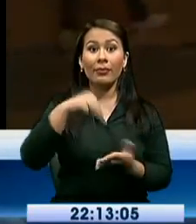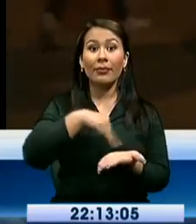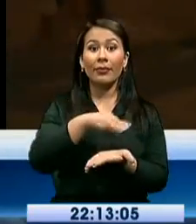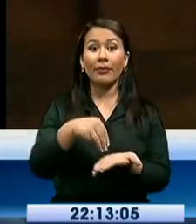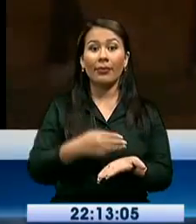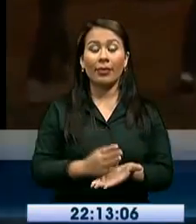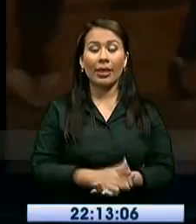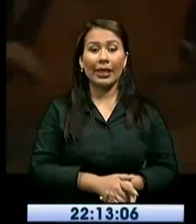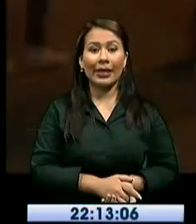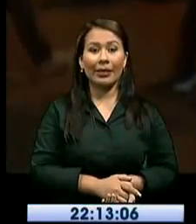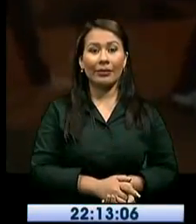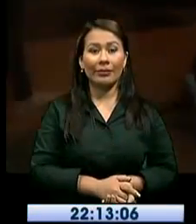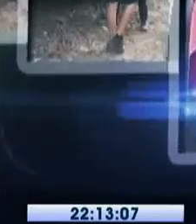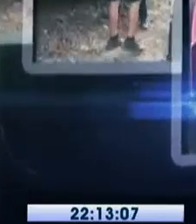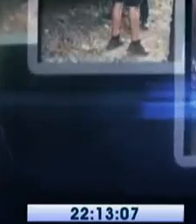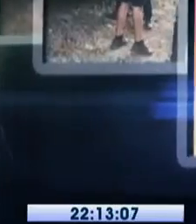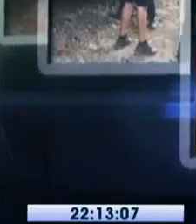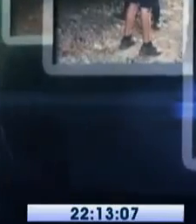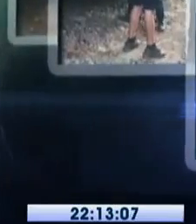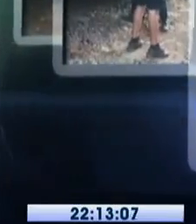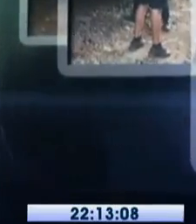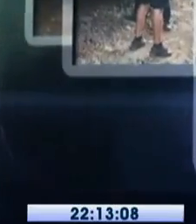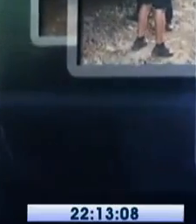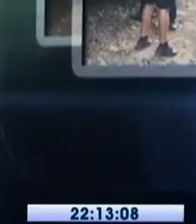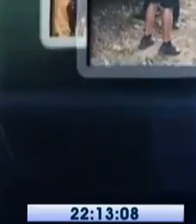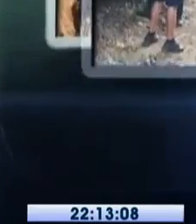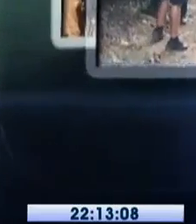Johnny Armendáriz.